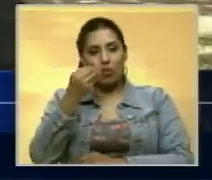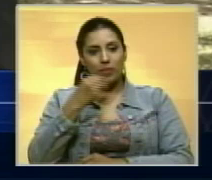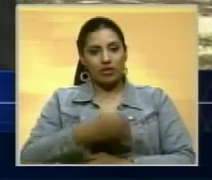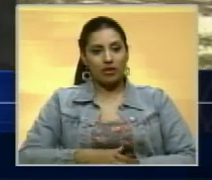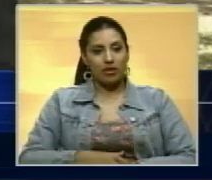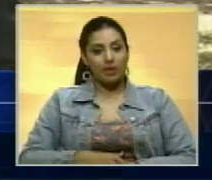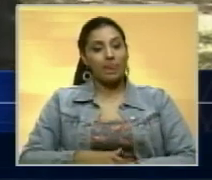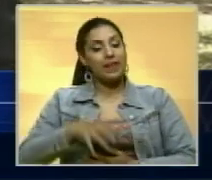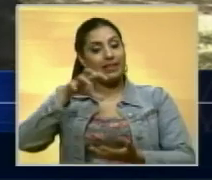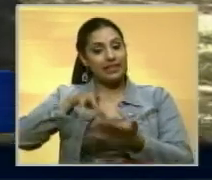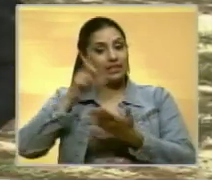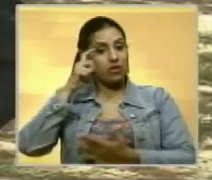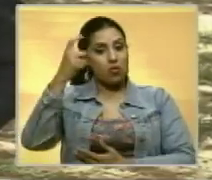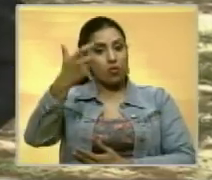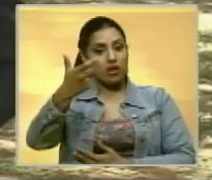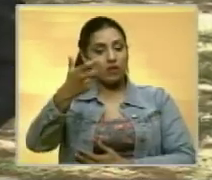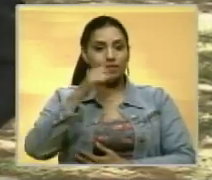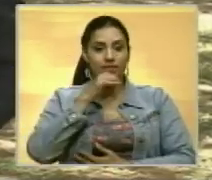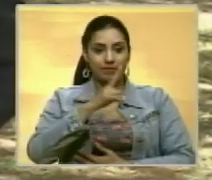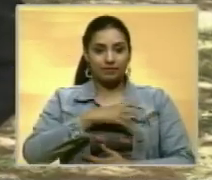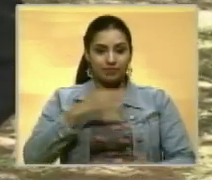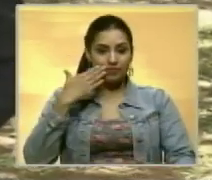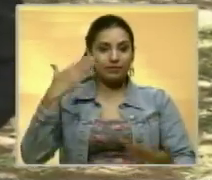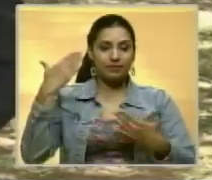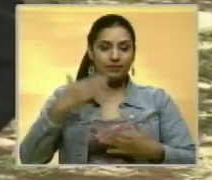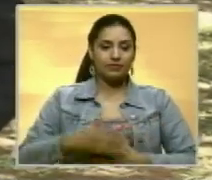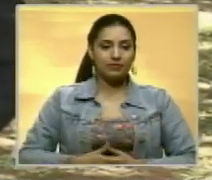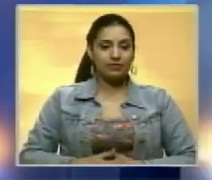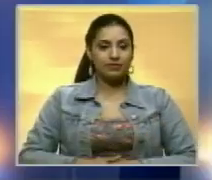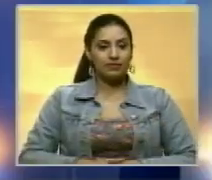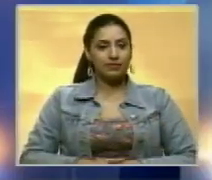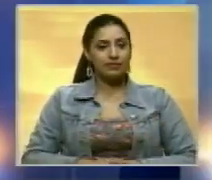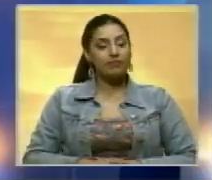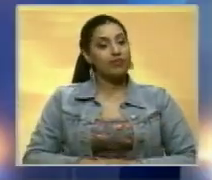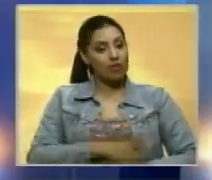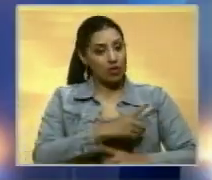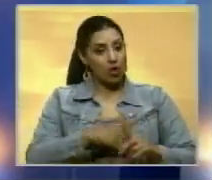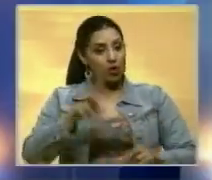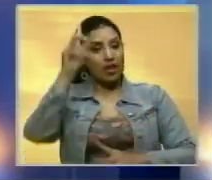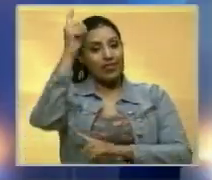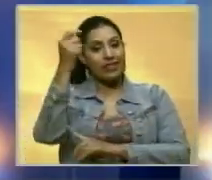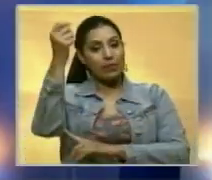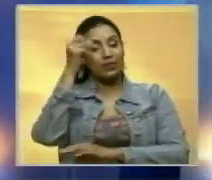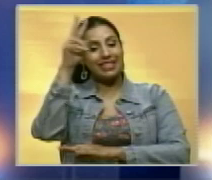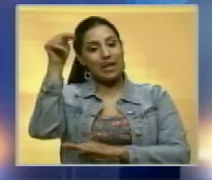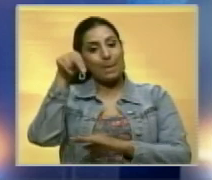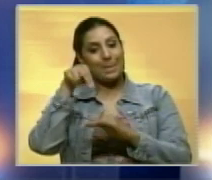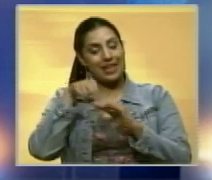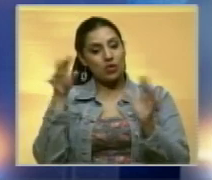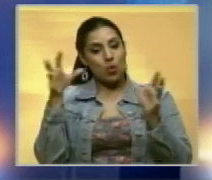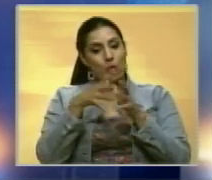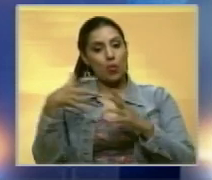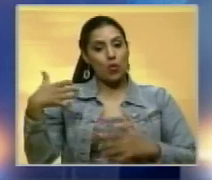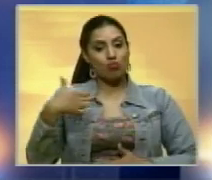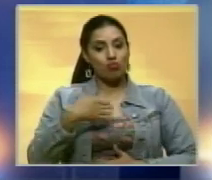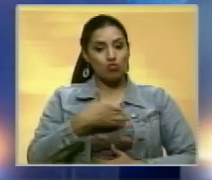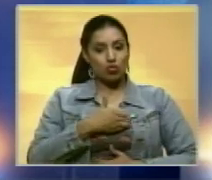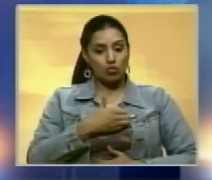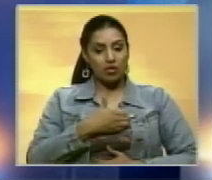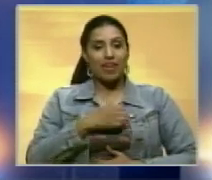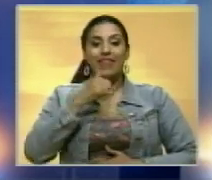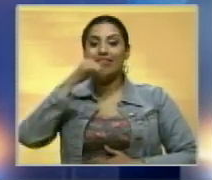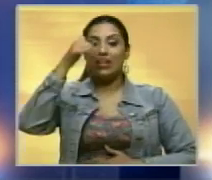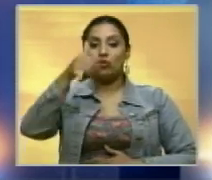alimento. Desde el estado Guárico, Eliezer Hernández, Noticiero Venevisión. La diputada de la Asamblea Nacional por la MUT, Larisa